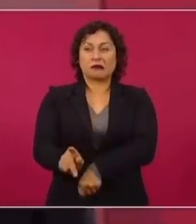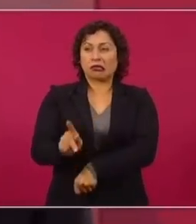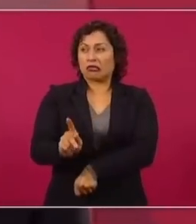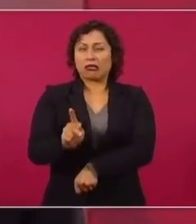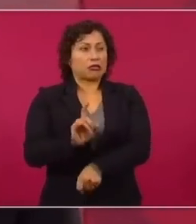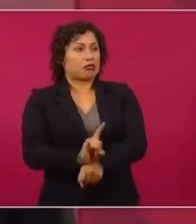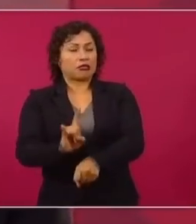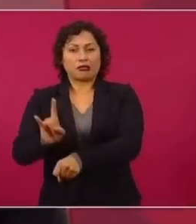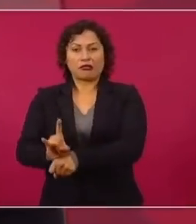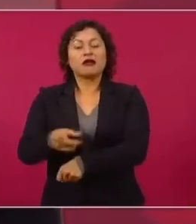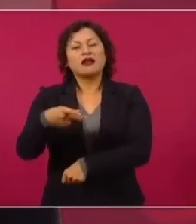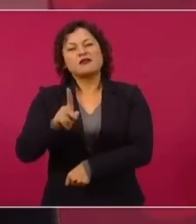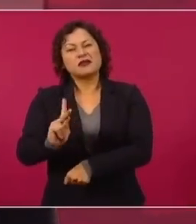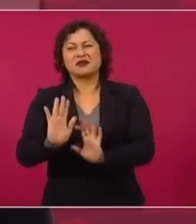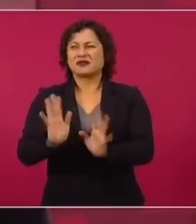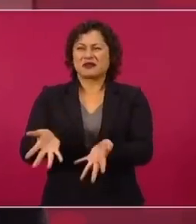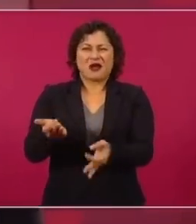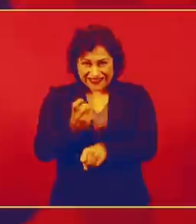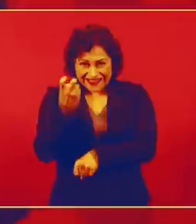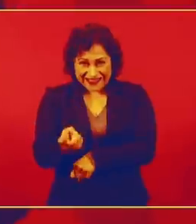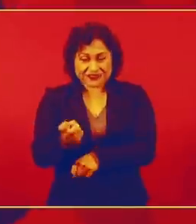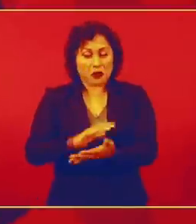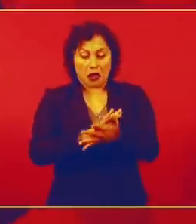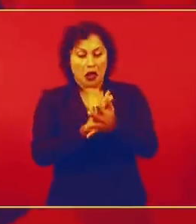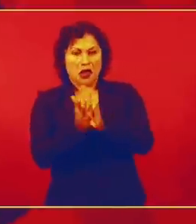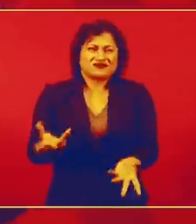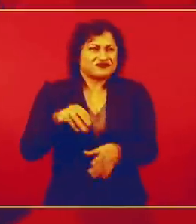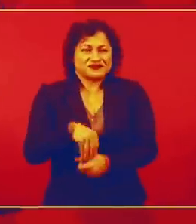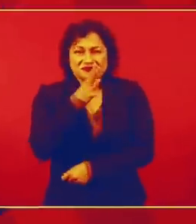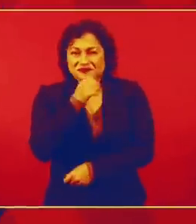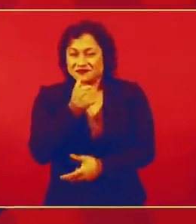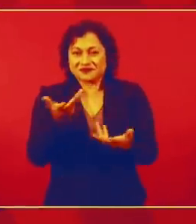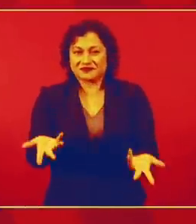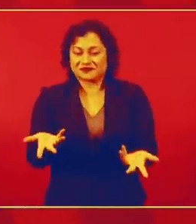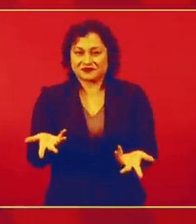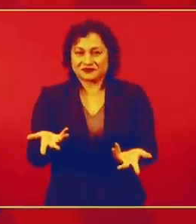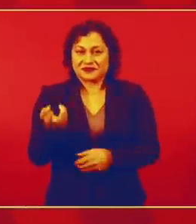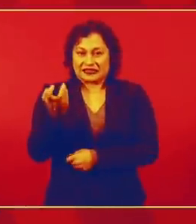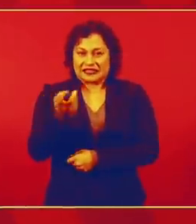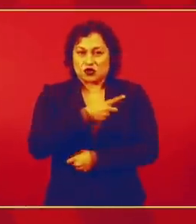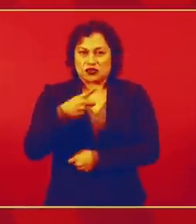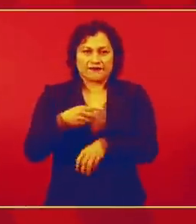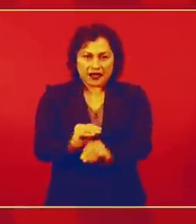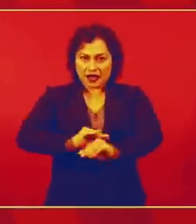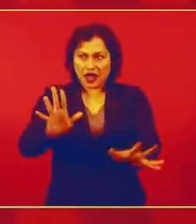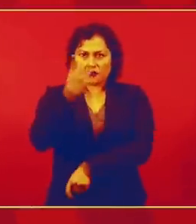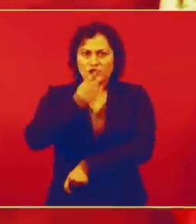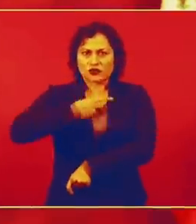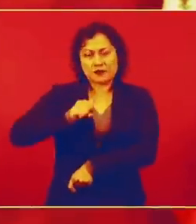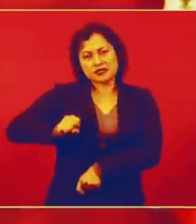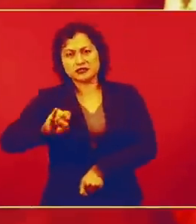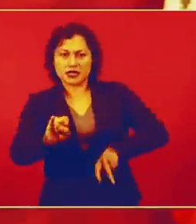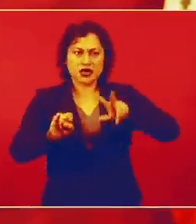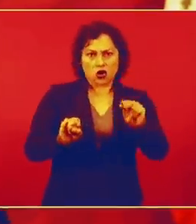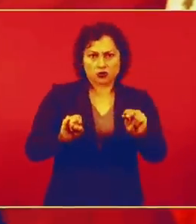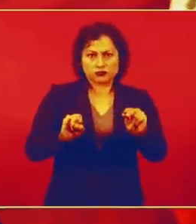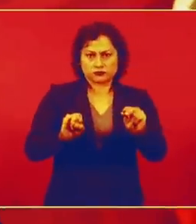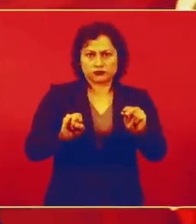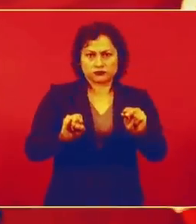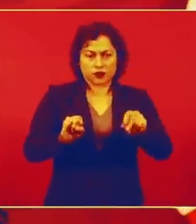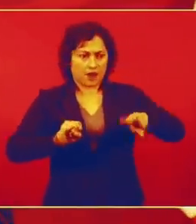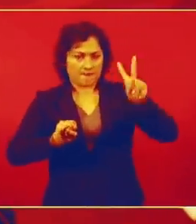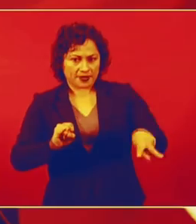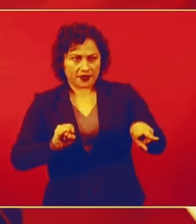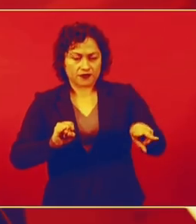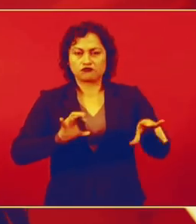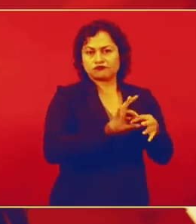ya no es tiempo para simular. En un proceso de transformación se tiene que definir a favor de la verdad, a favor de